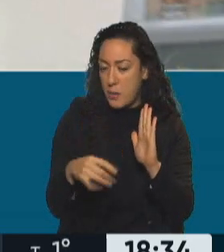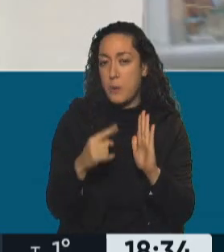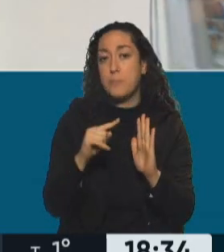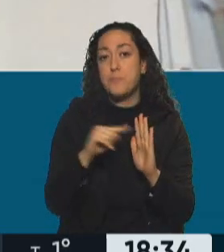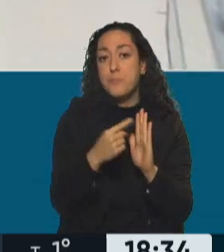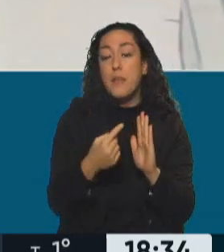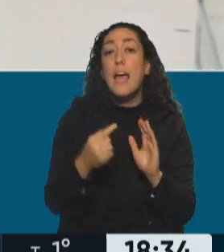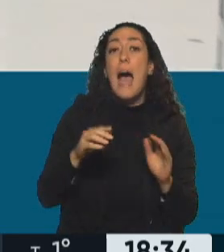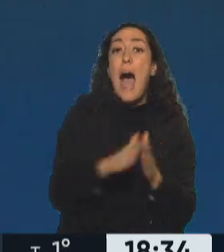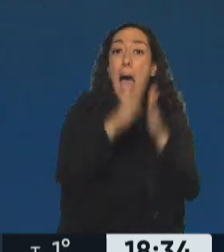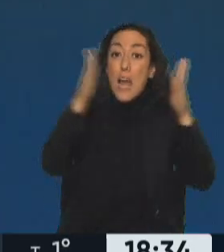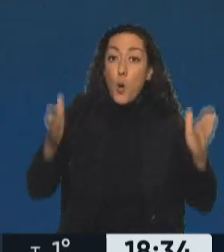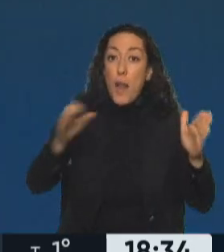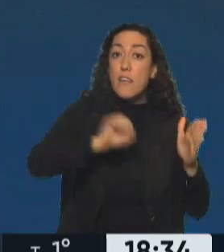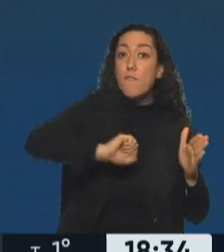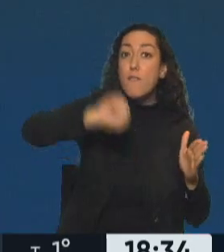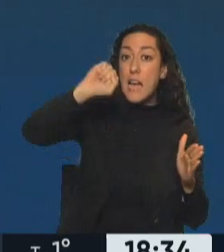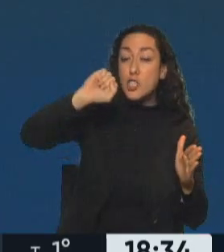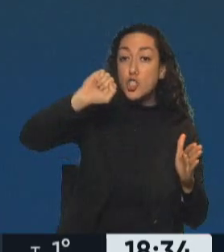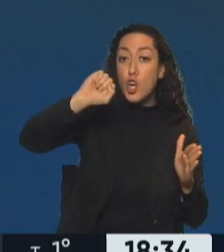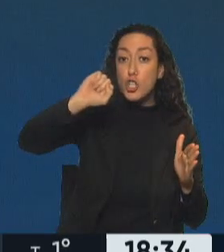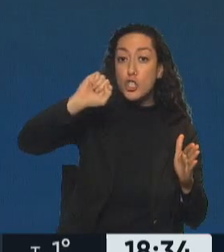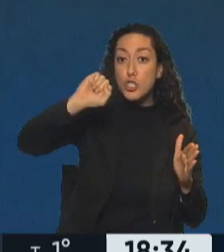inflación anual, ¿sí?, sea mayor,